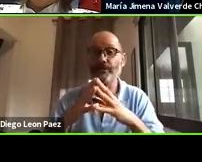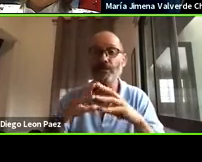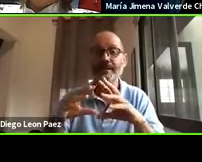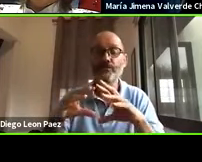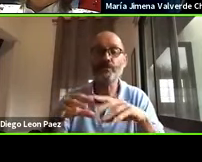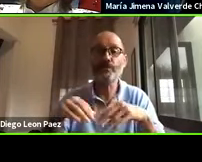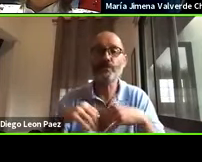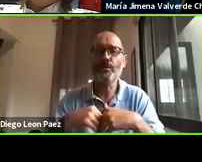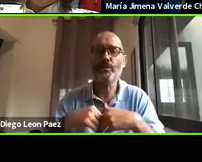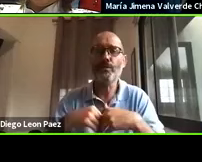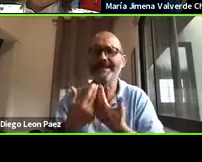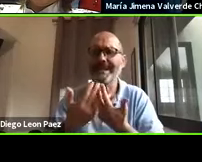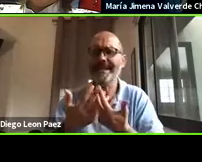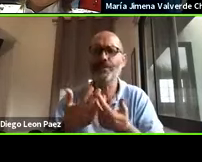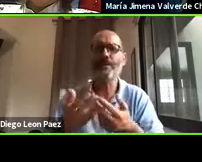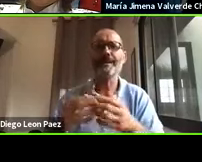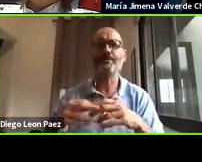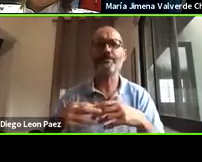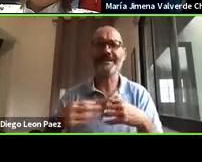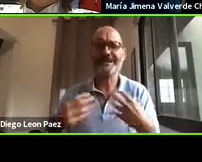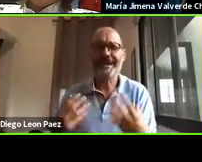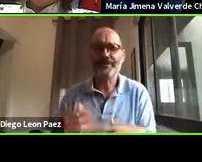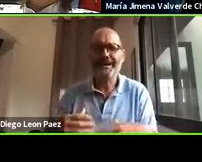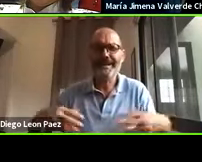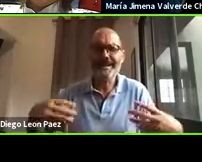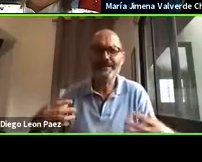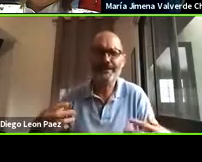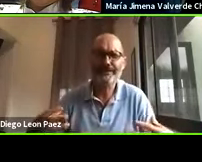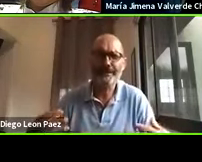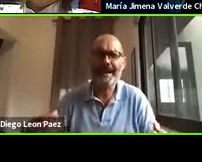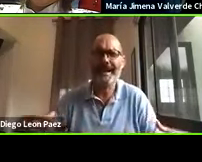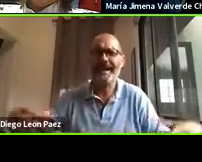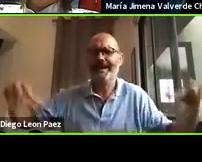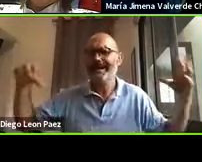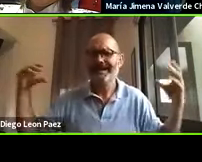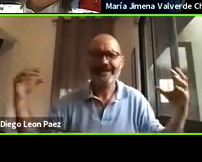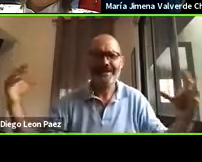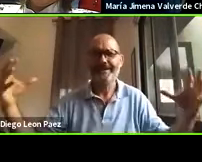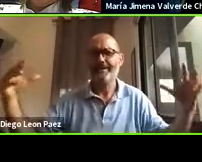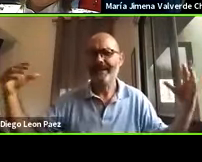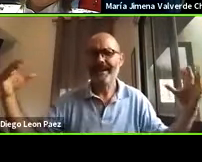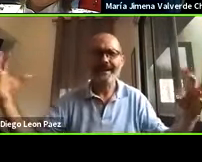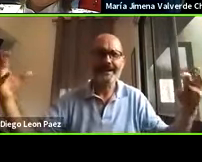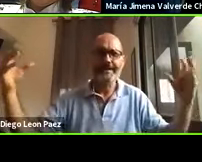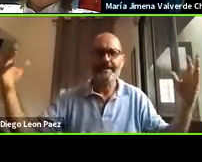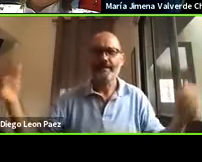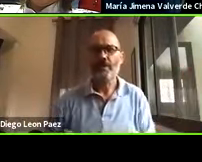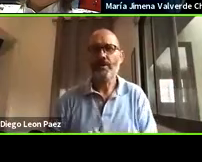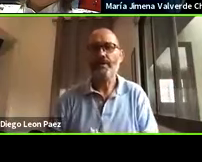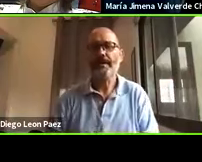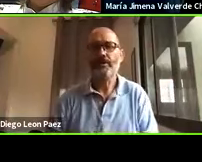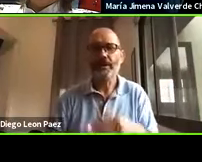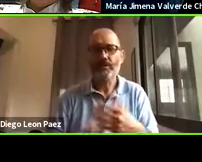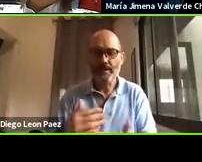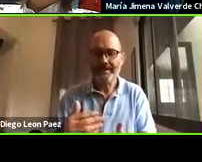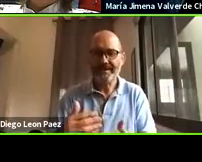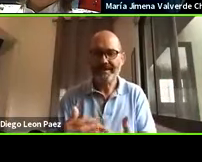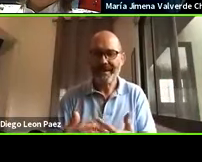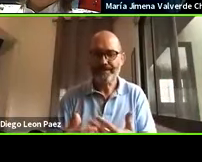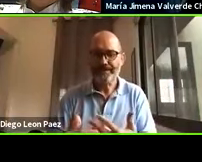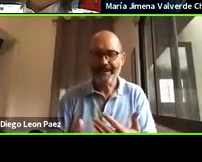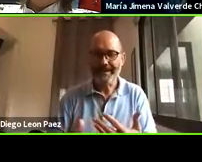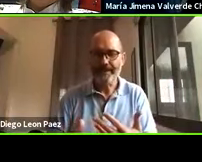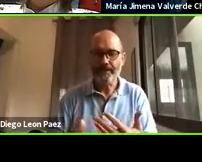no es un no es un objetivo estético verdad no es presentarnos en el teatro nacional y verdad no no y no y no es